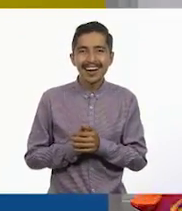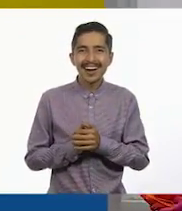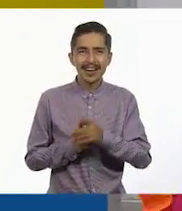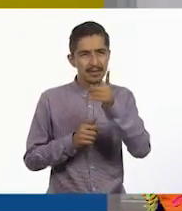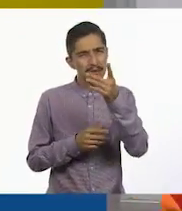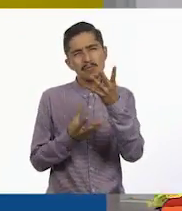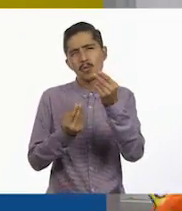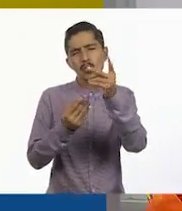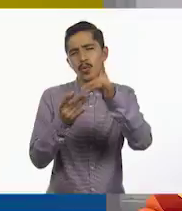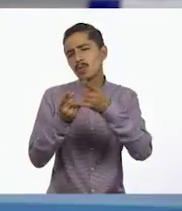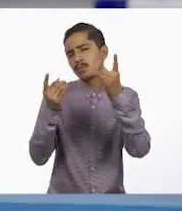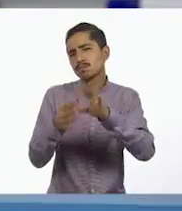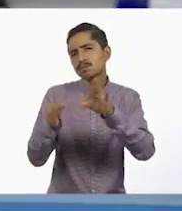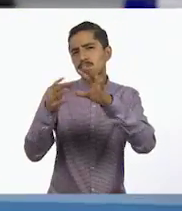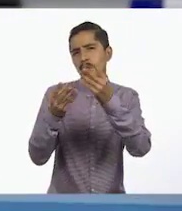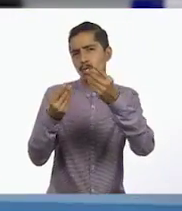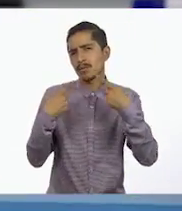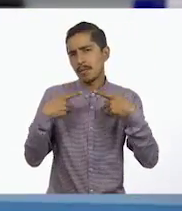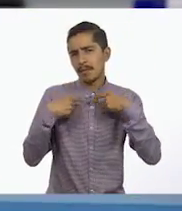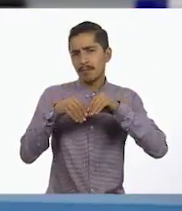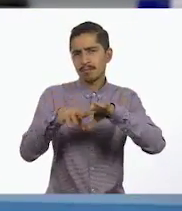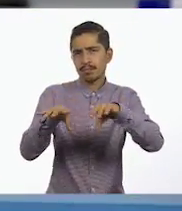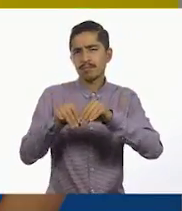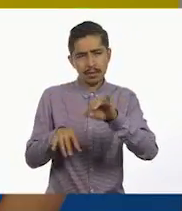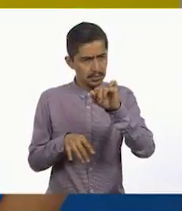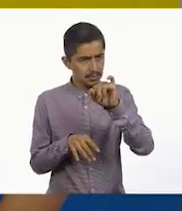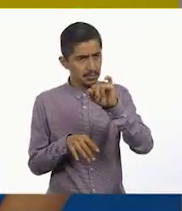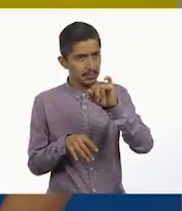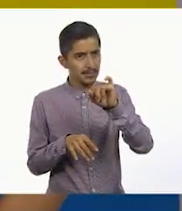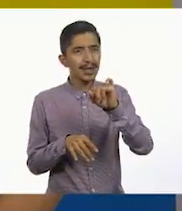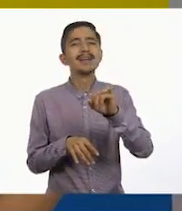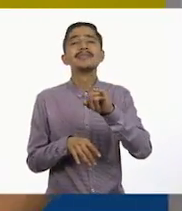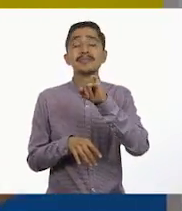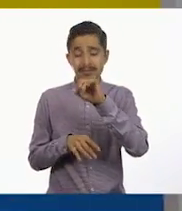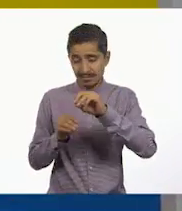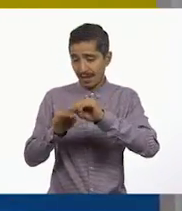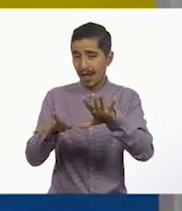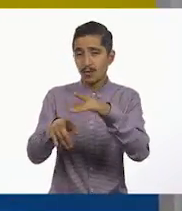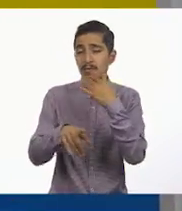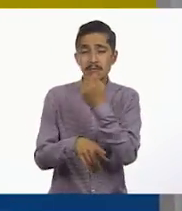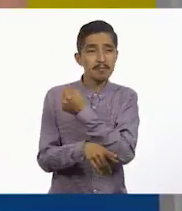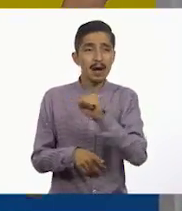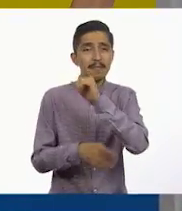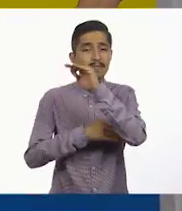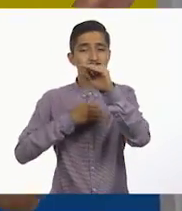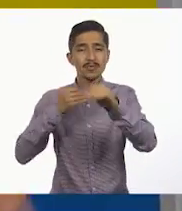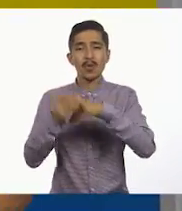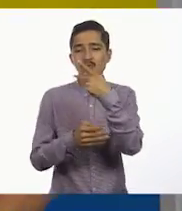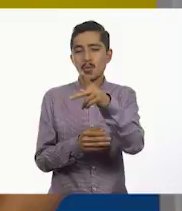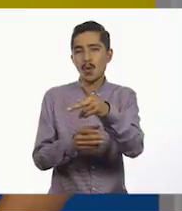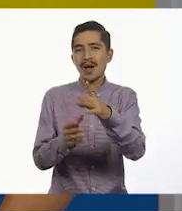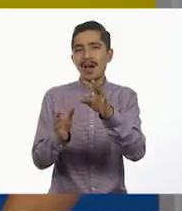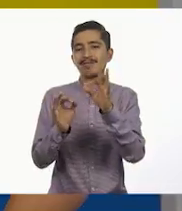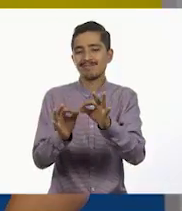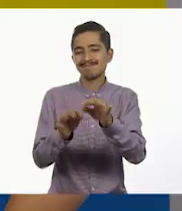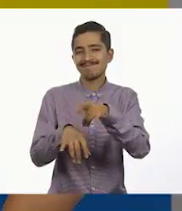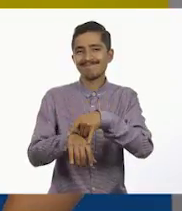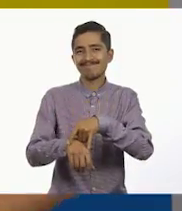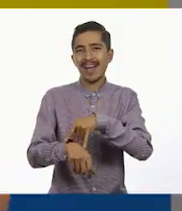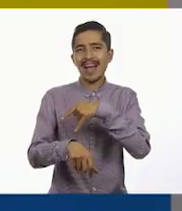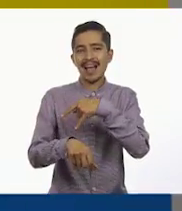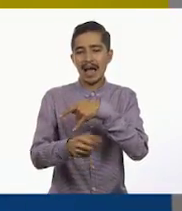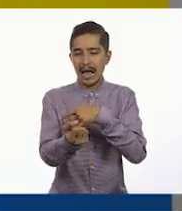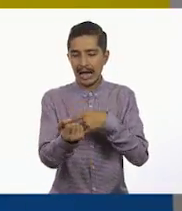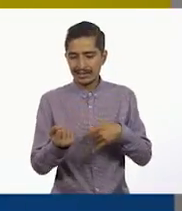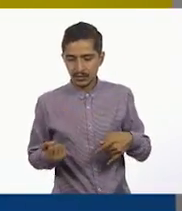a contar mucho y a mucha gente, Astrid? Sí, claro, para que te hagas famoso y todos los de tu clase y los calcetines en cada